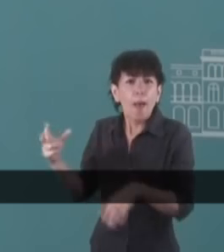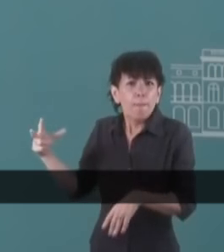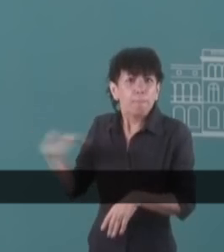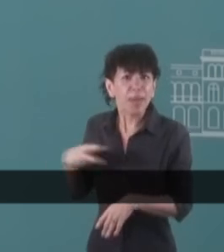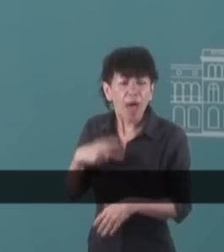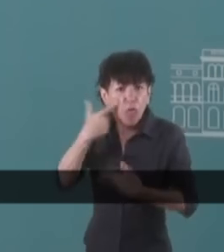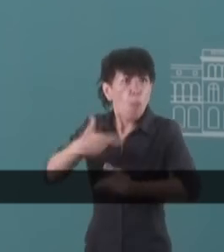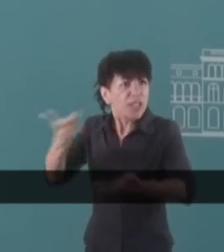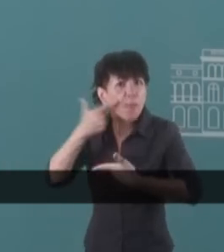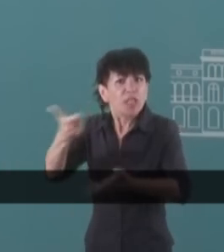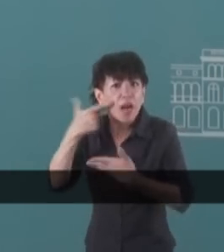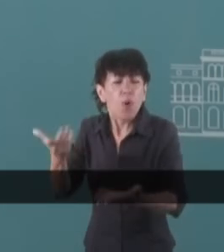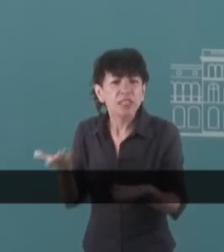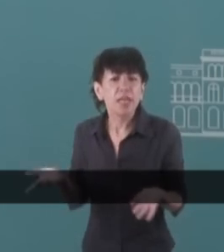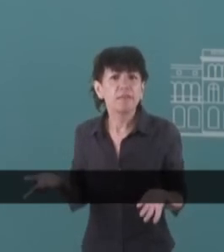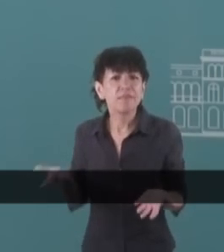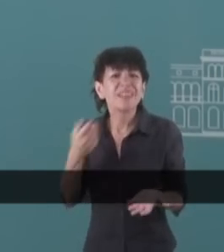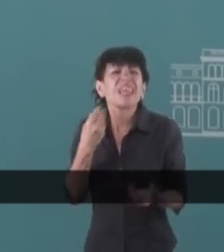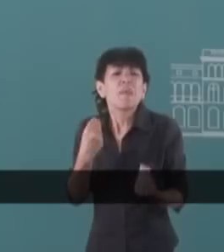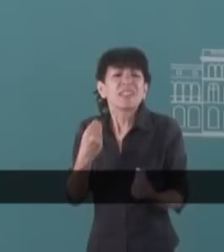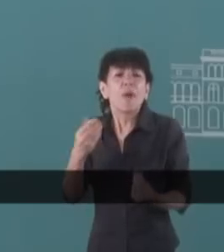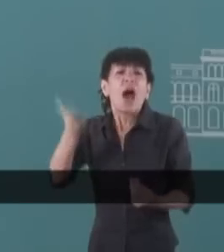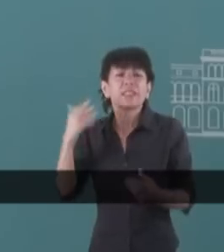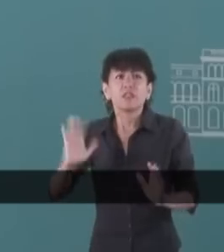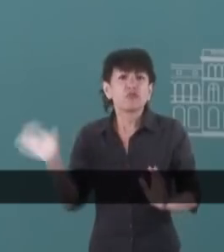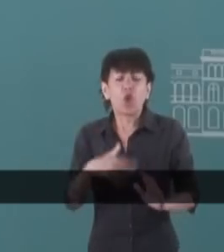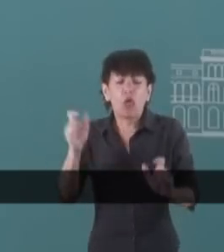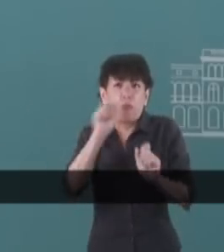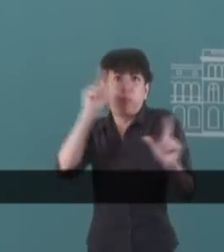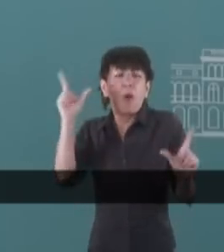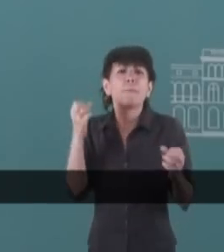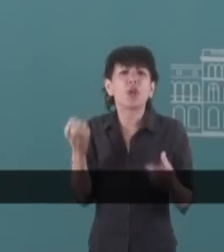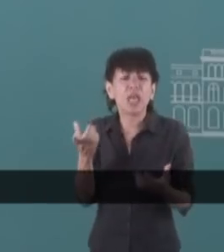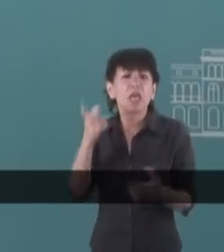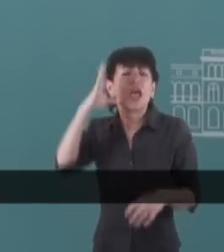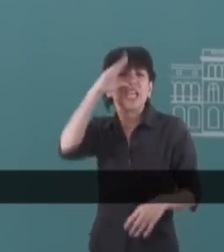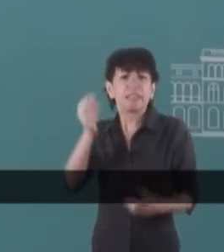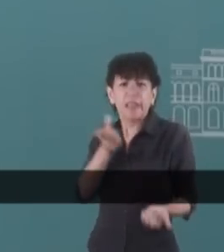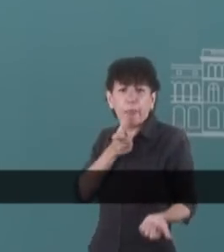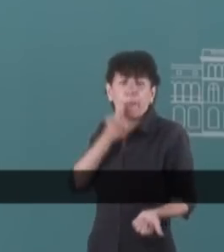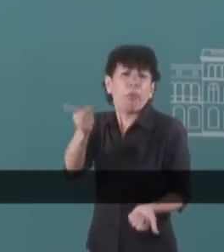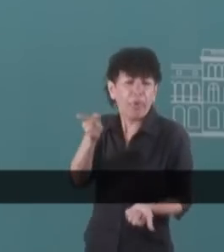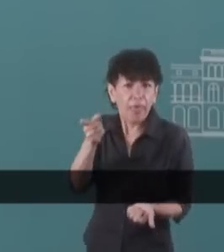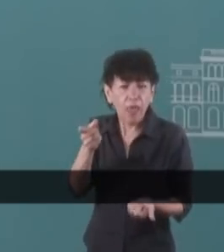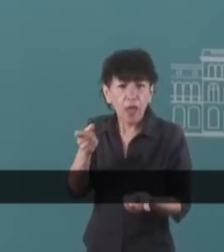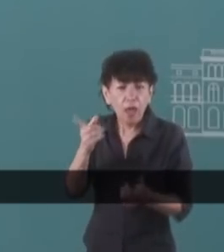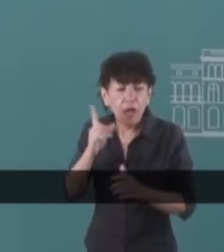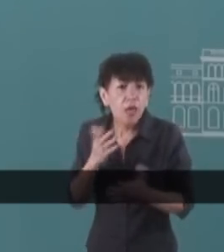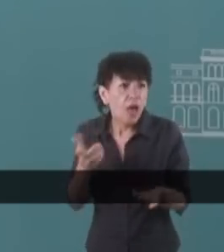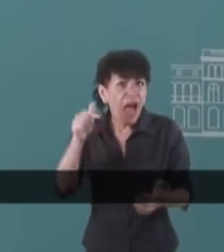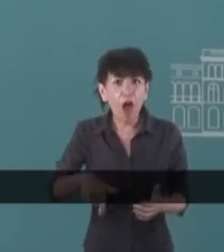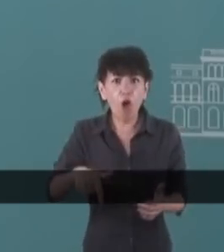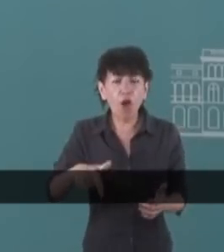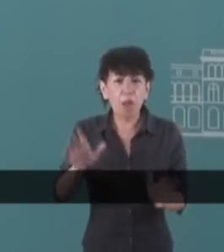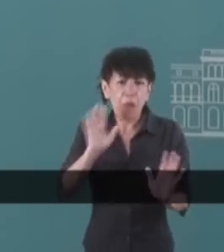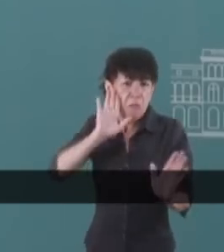grave que pasaba era que una dama usaba una mala palabra, ahora se estén escandalizando porque los medios estén difundiendo chats que